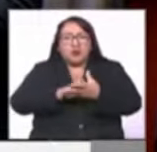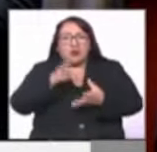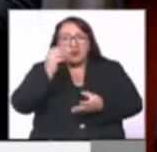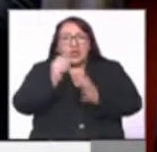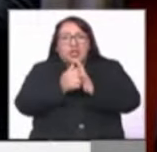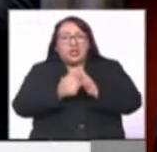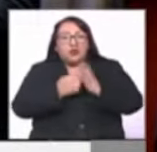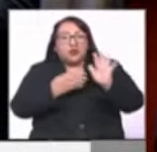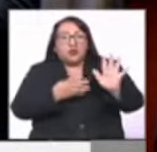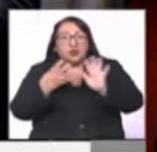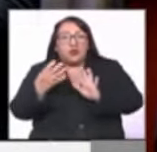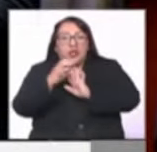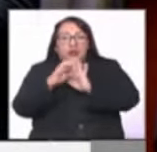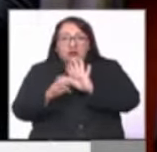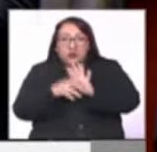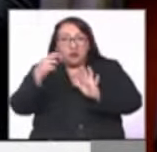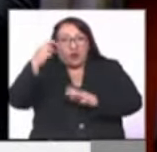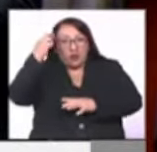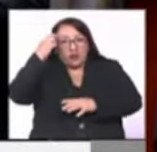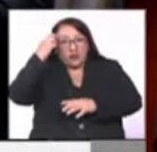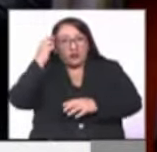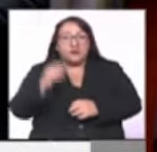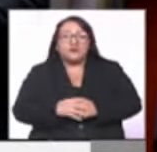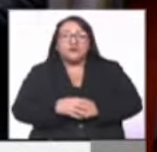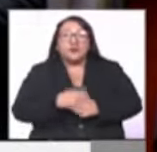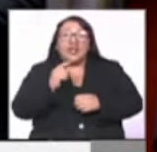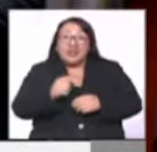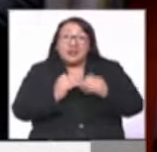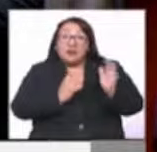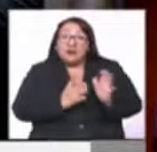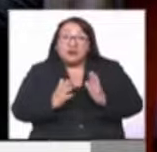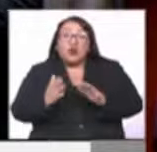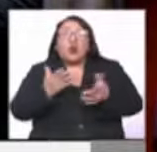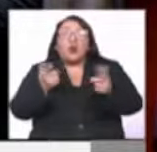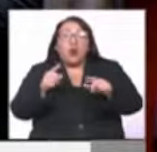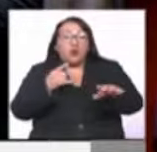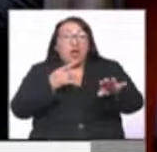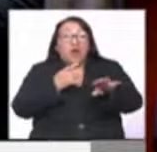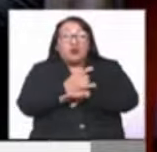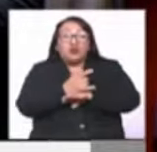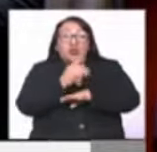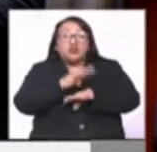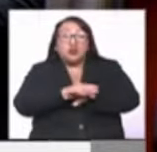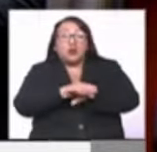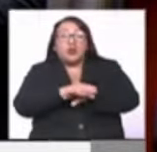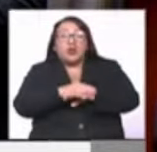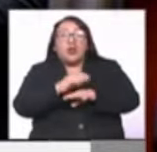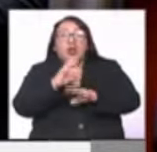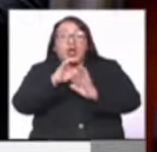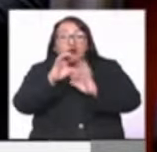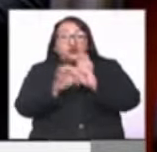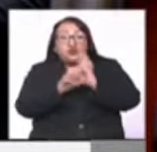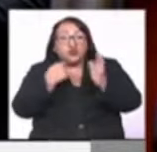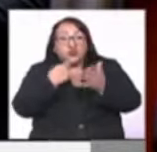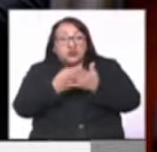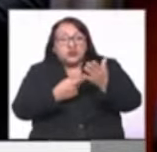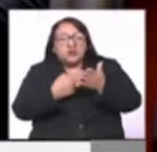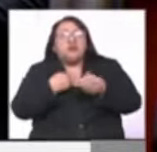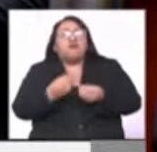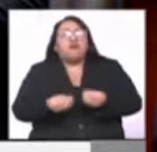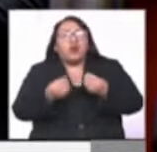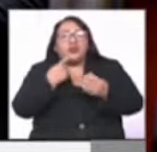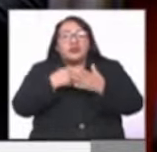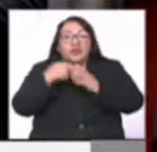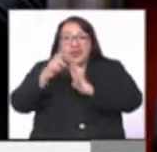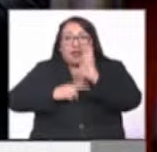en el artículo 99 de la constitución política el procedimiento de acusación constitucional se desarrolla observando las siguient